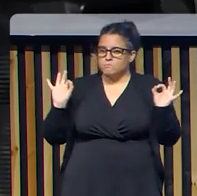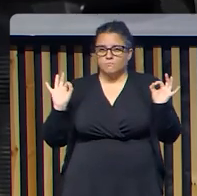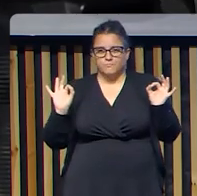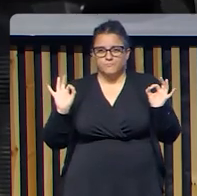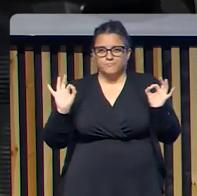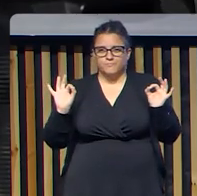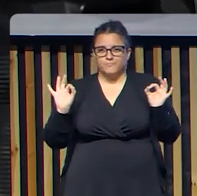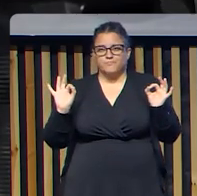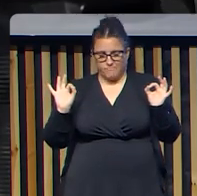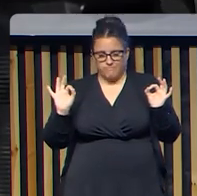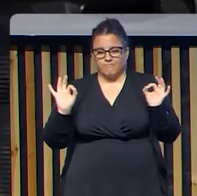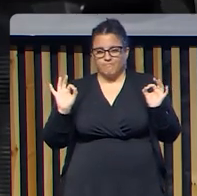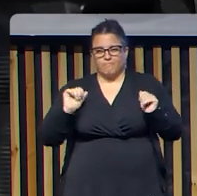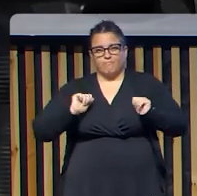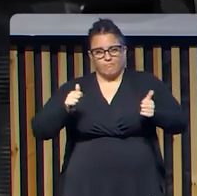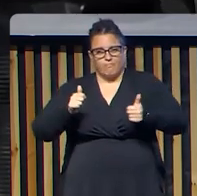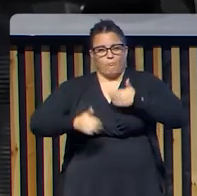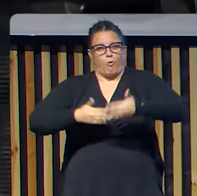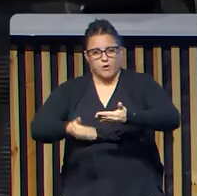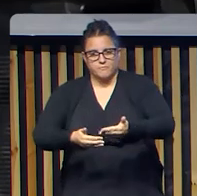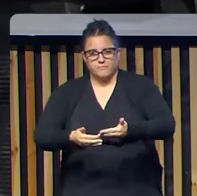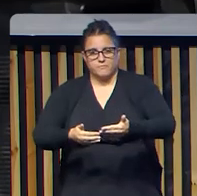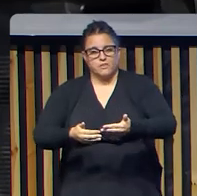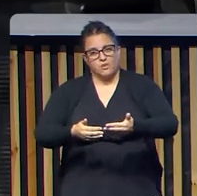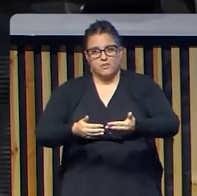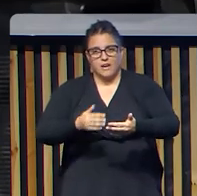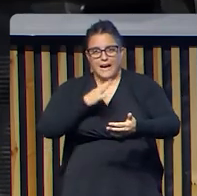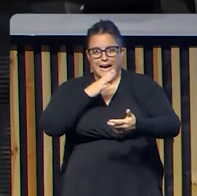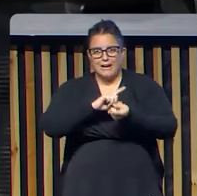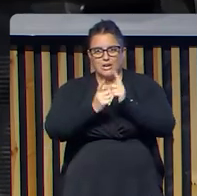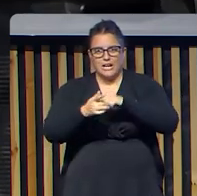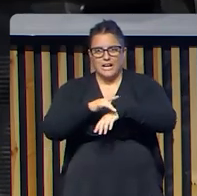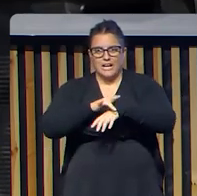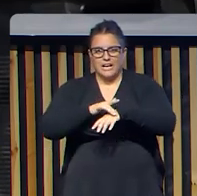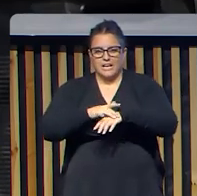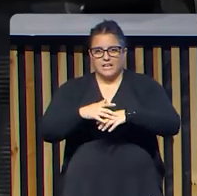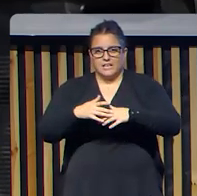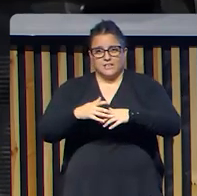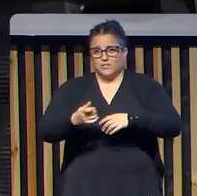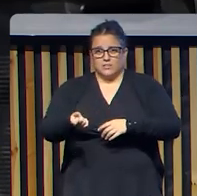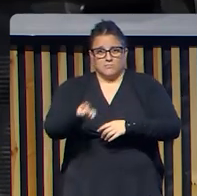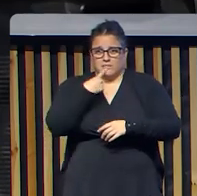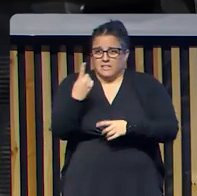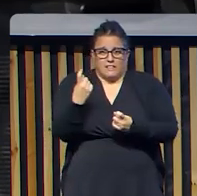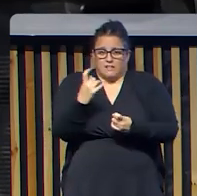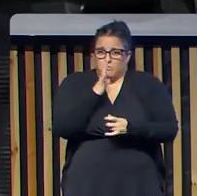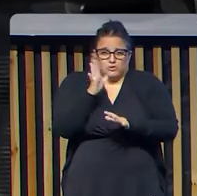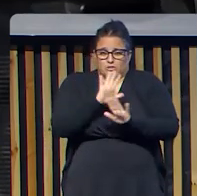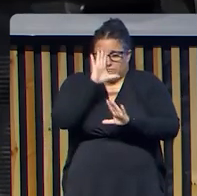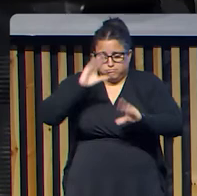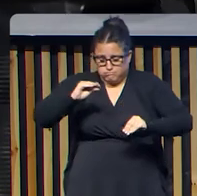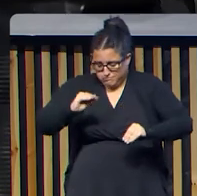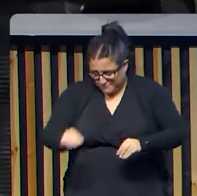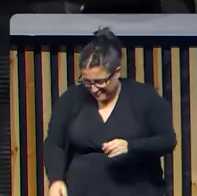entonces voy a hacerlo pero ahora además lo tengo que hacer electrónicamente Bueno entonces me tomo un tranquilo o algo por el estilo